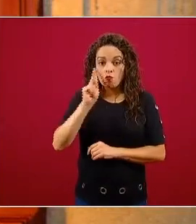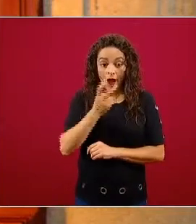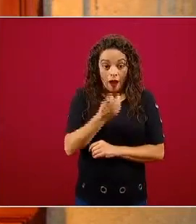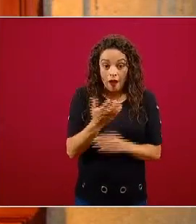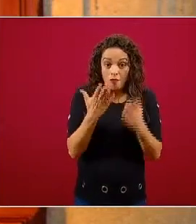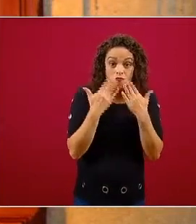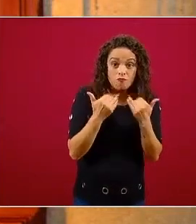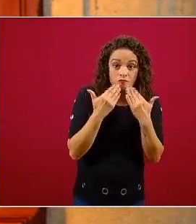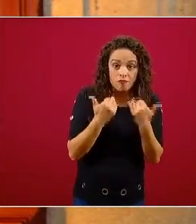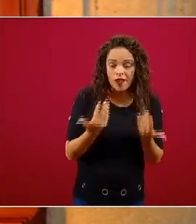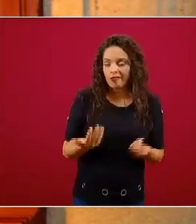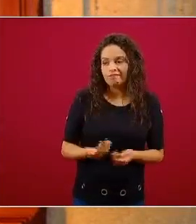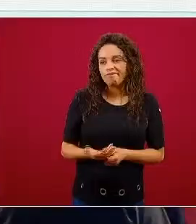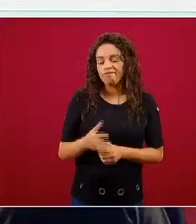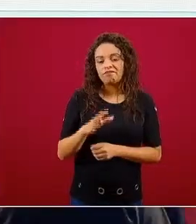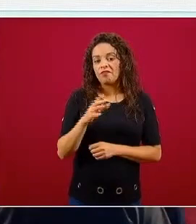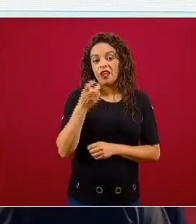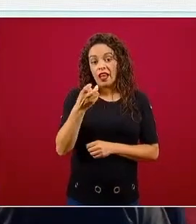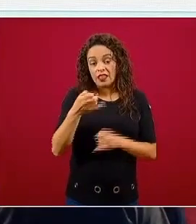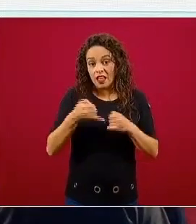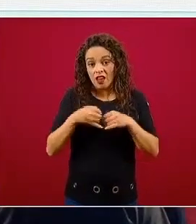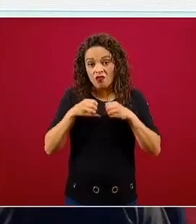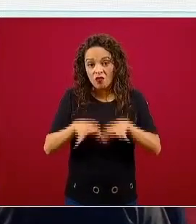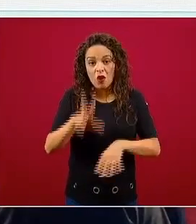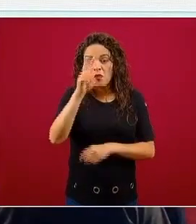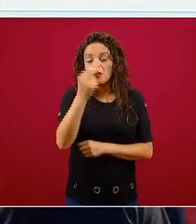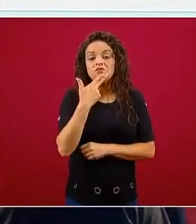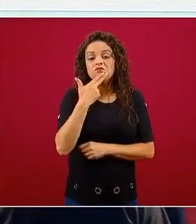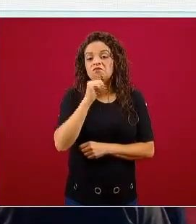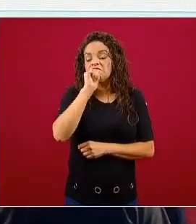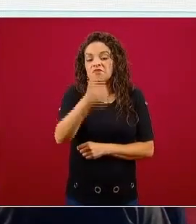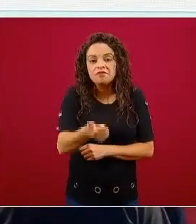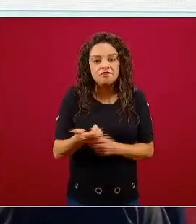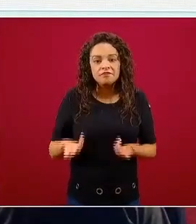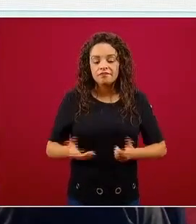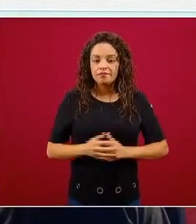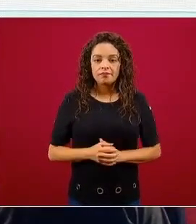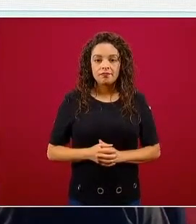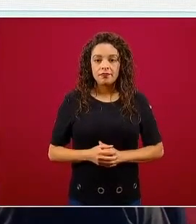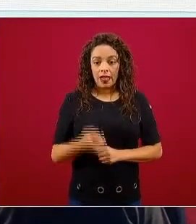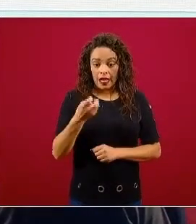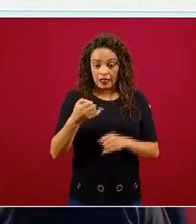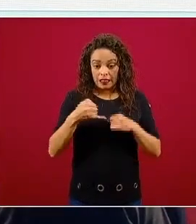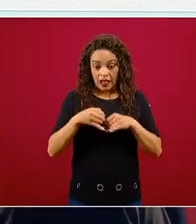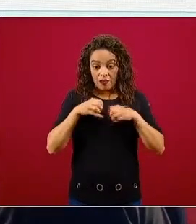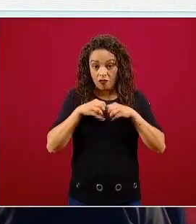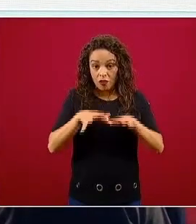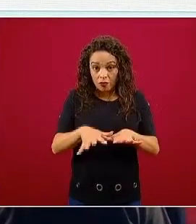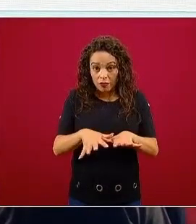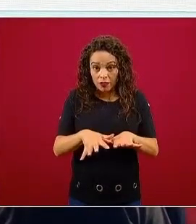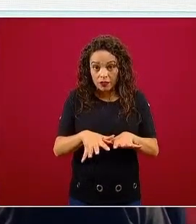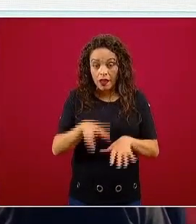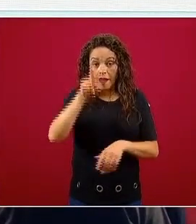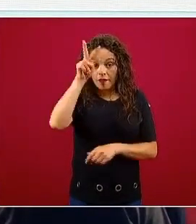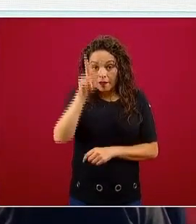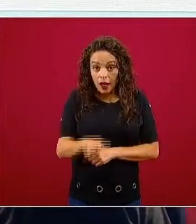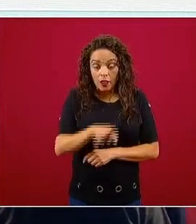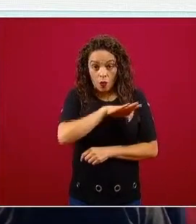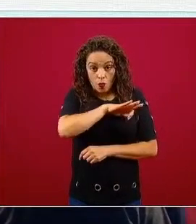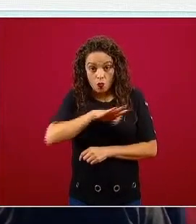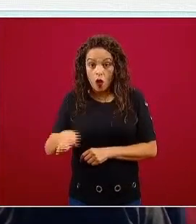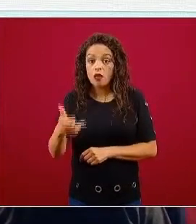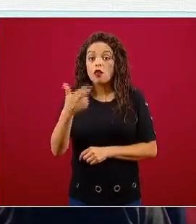vamos a generar información que sea útil, no vamos a generar información que pueda ser utilizada